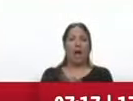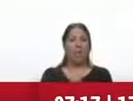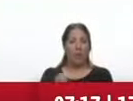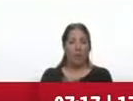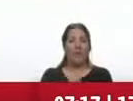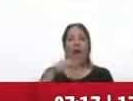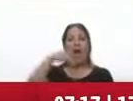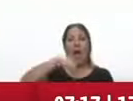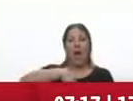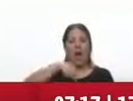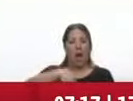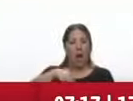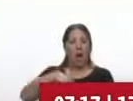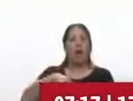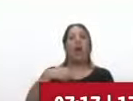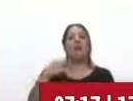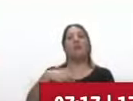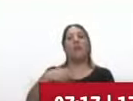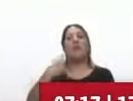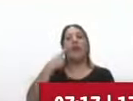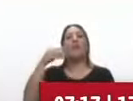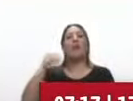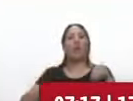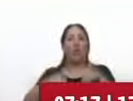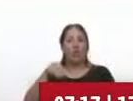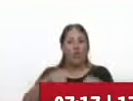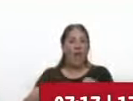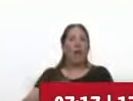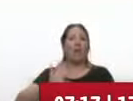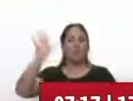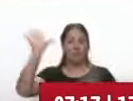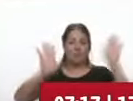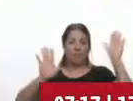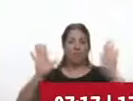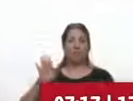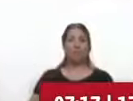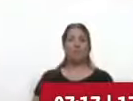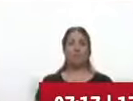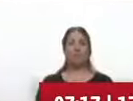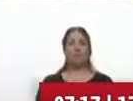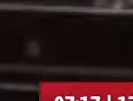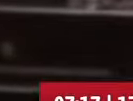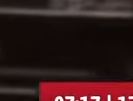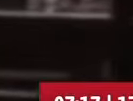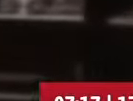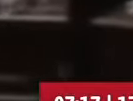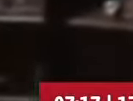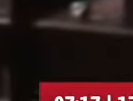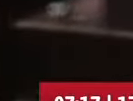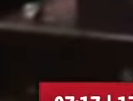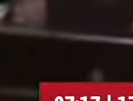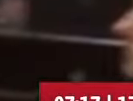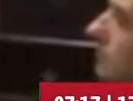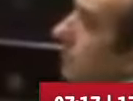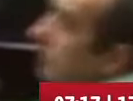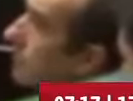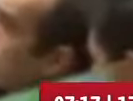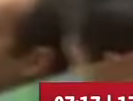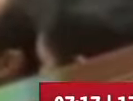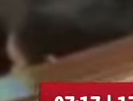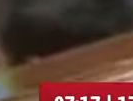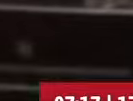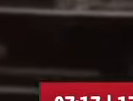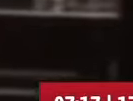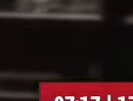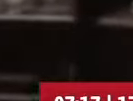hace el distraído hablando, fíjate, mirá. Lustó lo vas a ver hablando con la senadora. Lo ayuda la Tagliaferro a hacerse el distraído. Haciéndose el distraído y ahí levanta la manito.